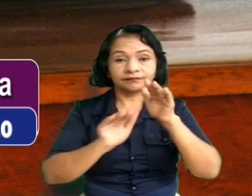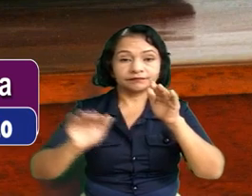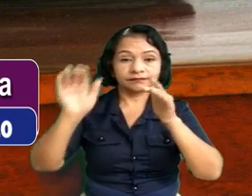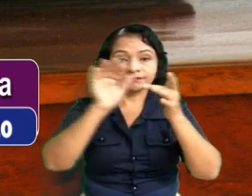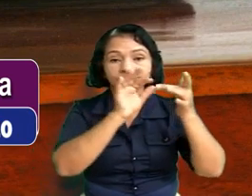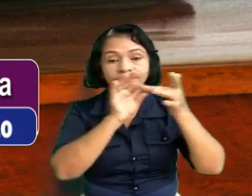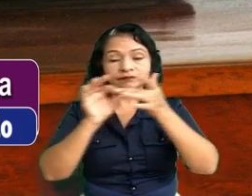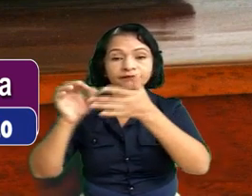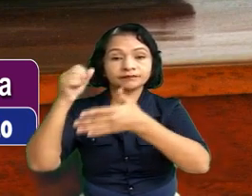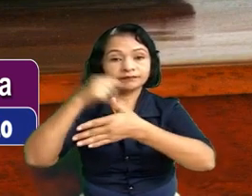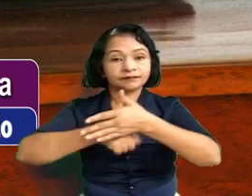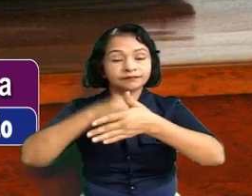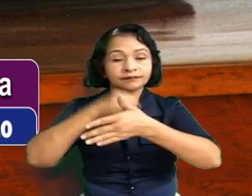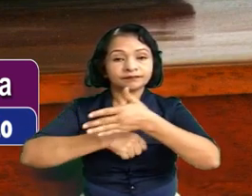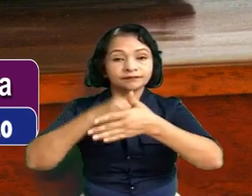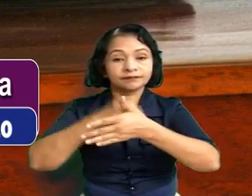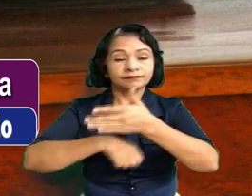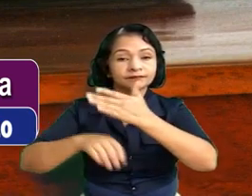de la lucha